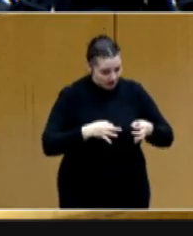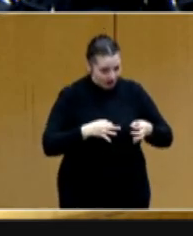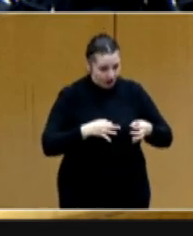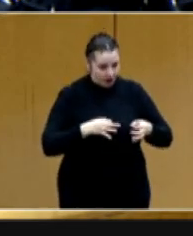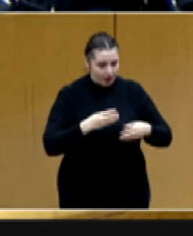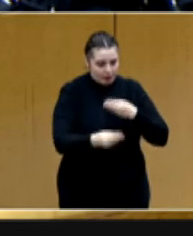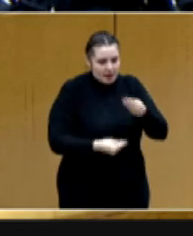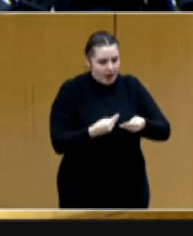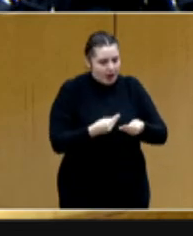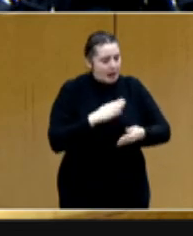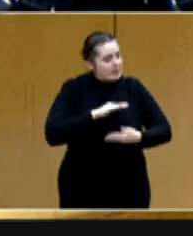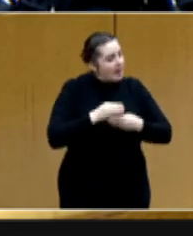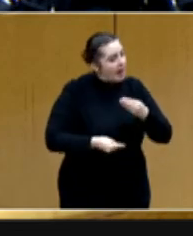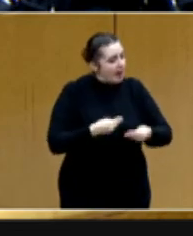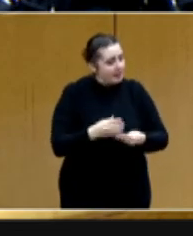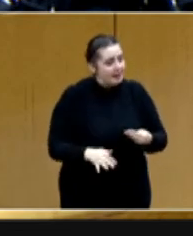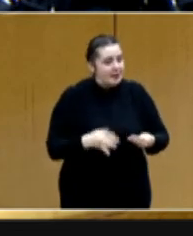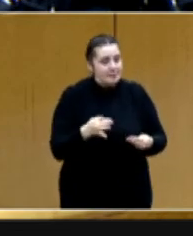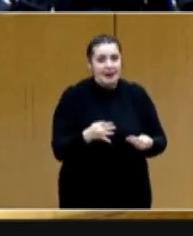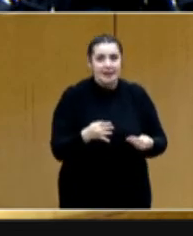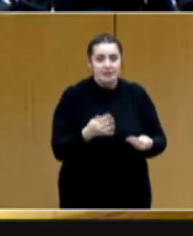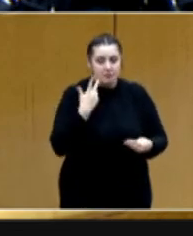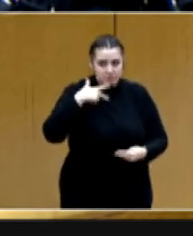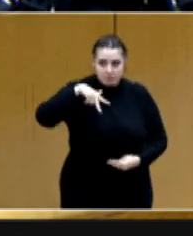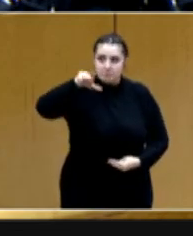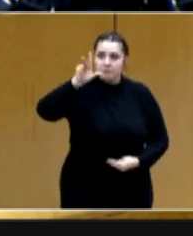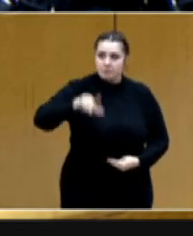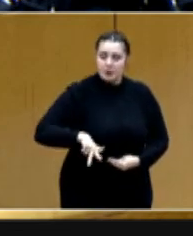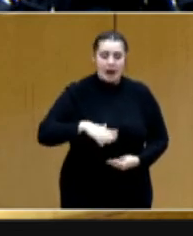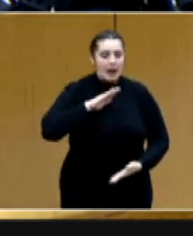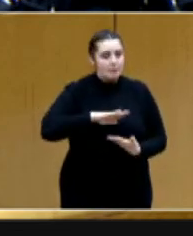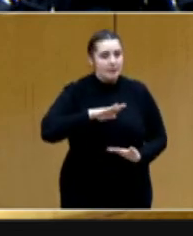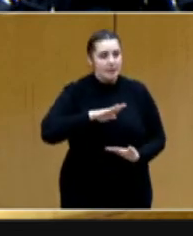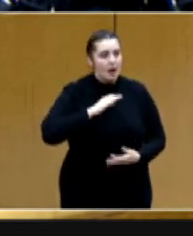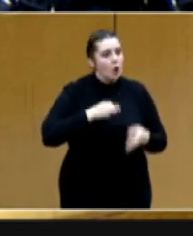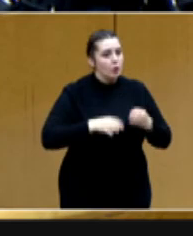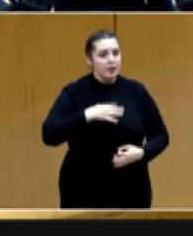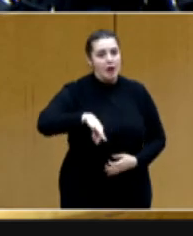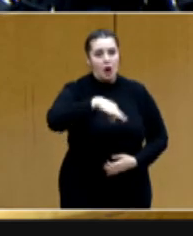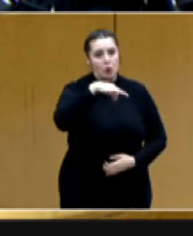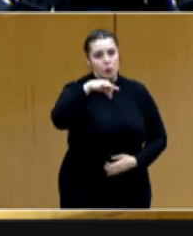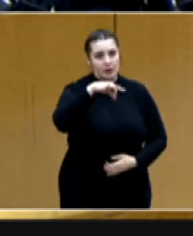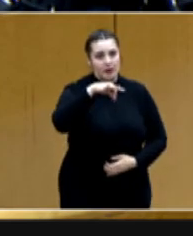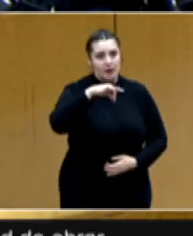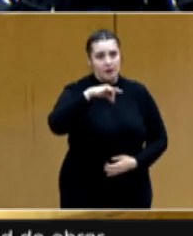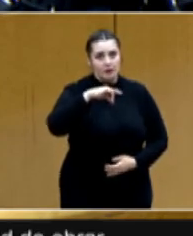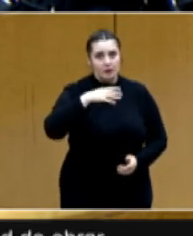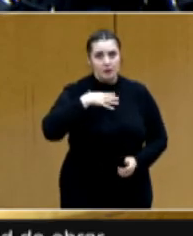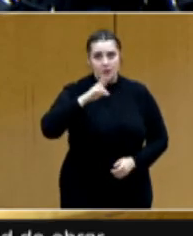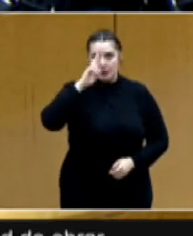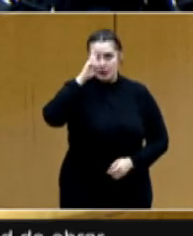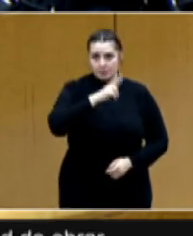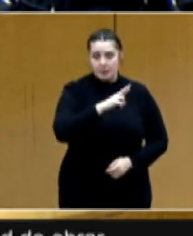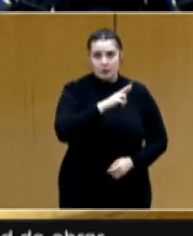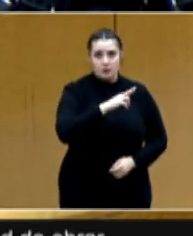partiendo del reconocimiento de una y única capacidad jurídica sin perjuicio del respeto que tenemos a la teoría de las múltiples